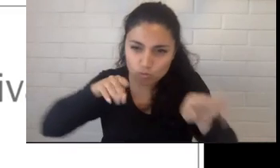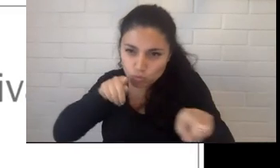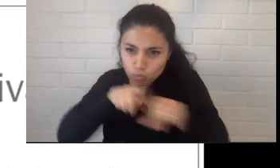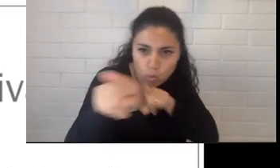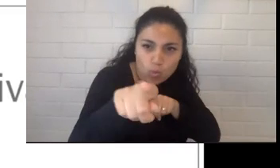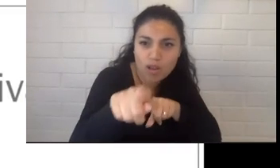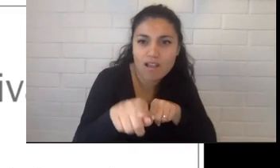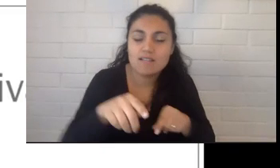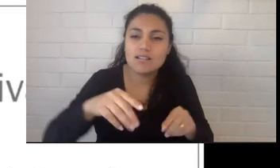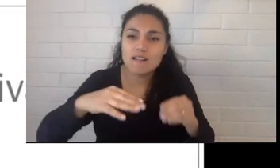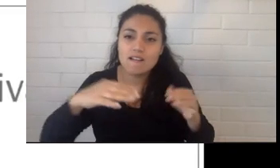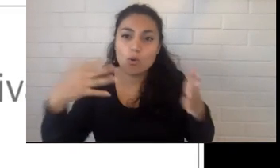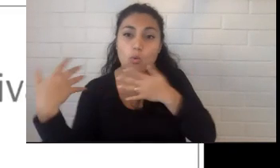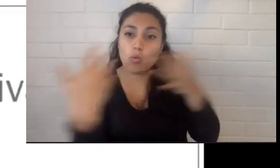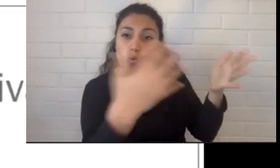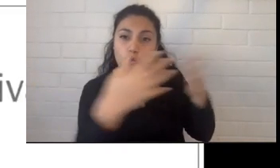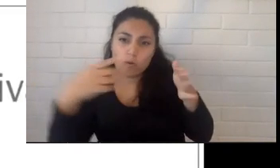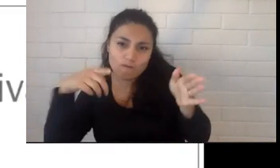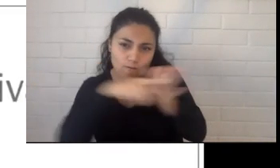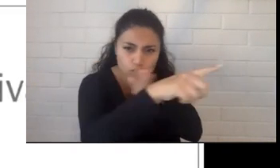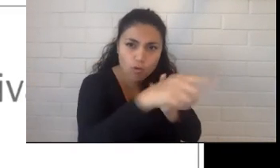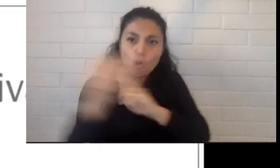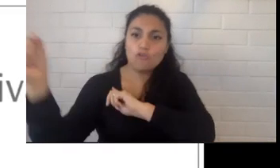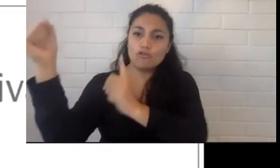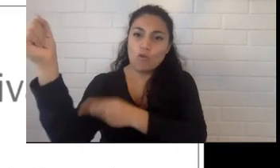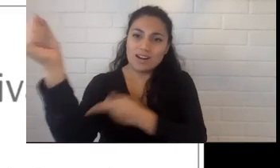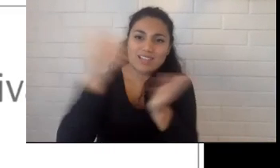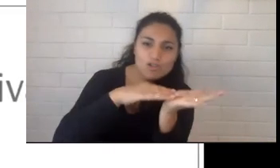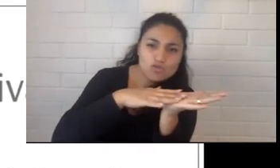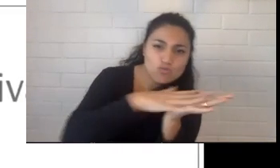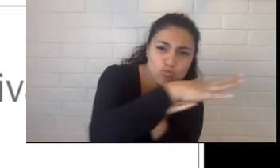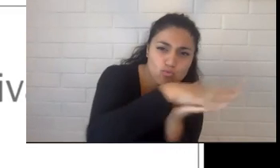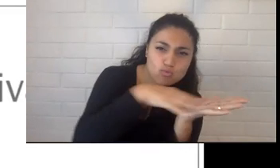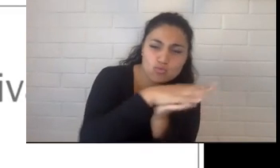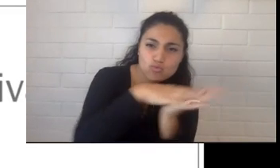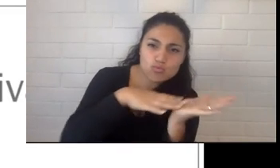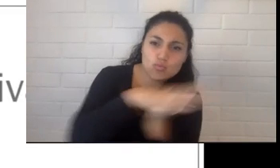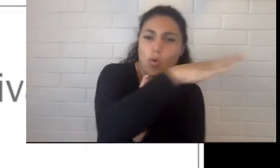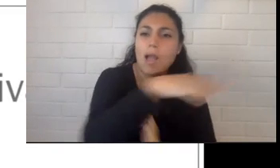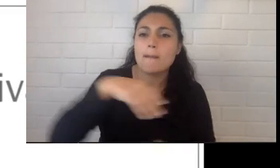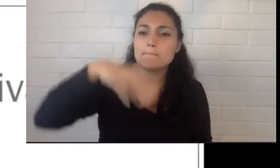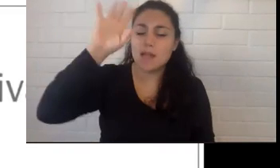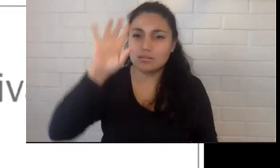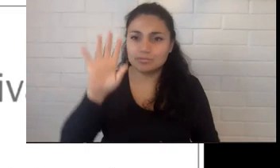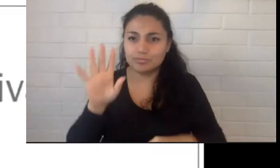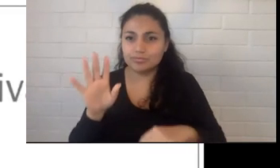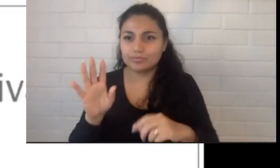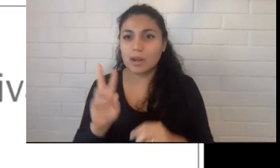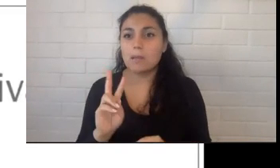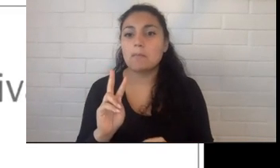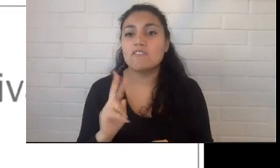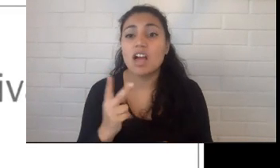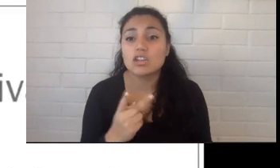y eso hace que su velocidad en el tiempo tenga menos variación, y eso, en definitiva, ¿qué es lo que significa?